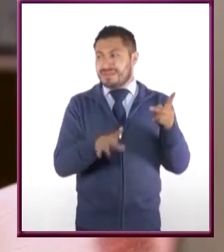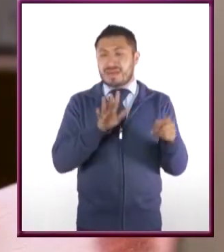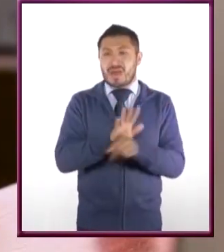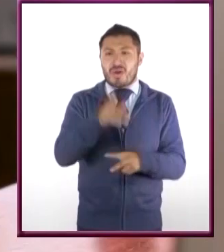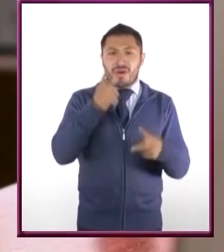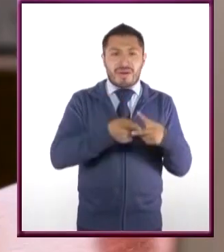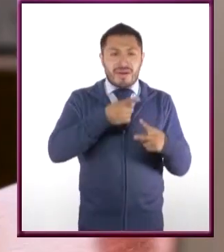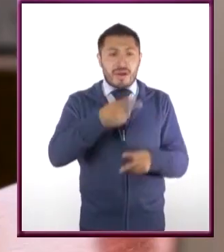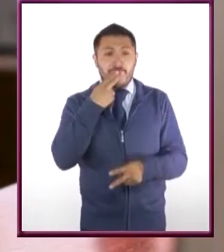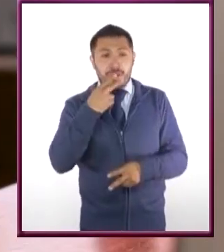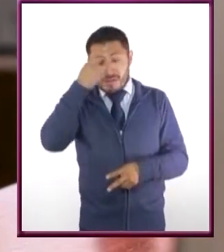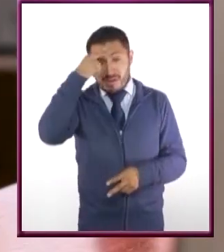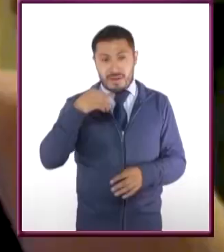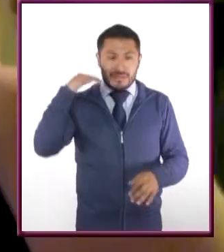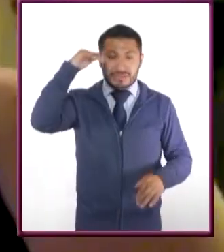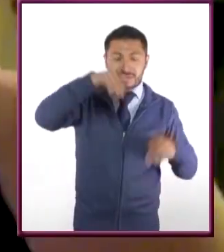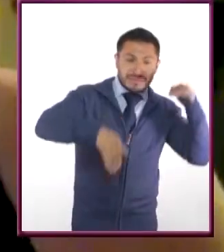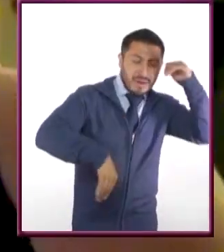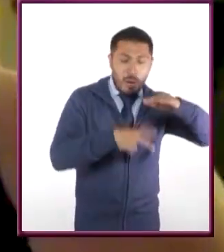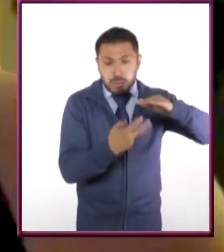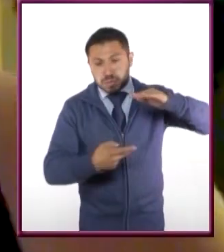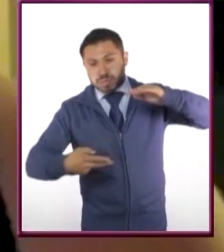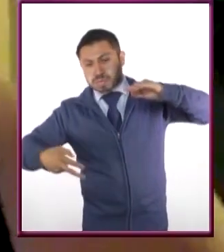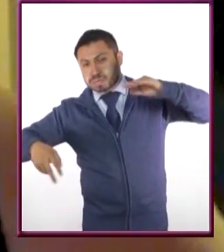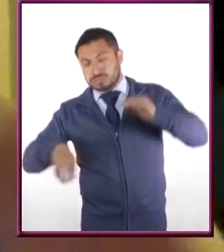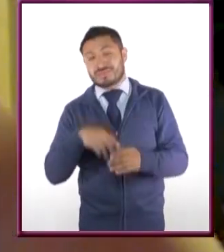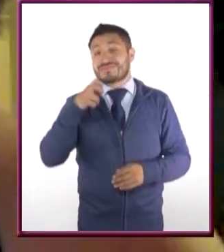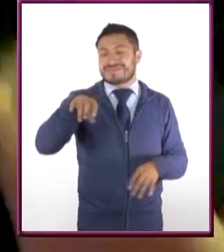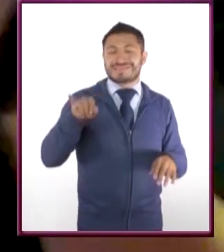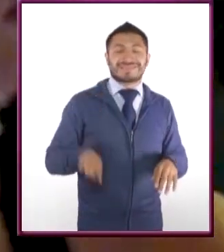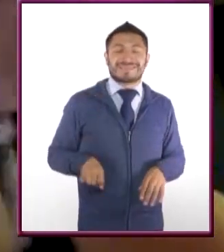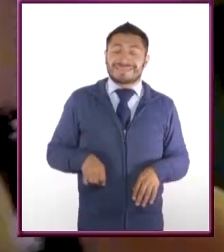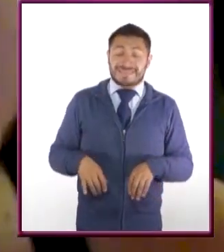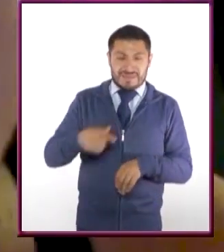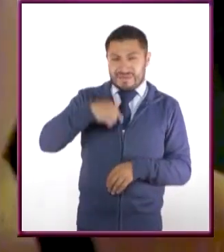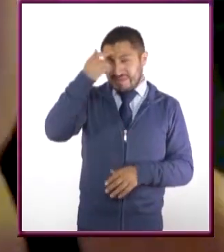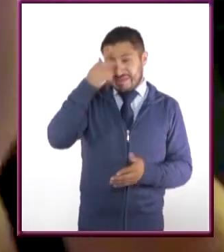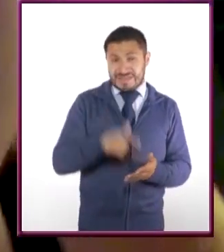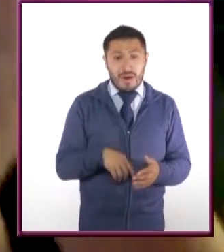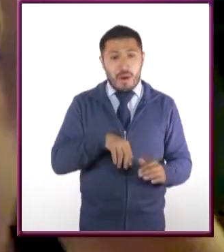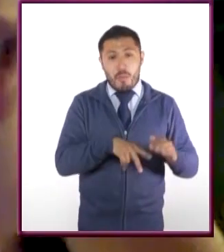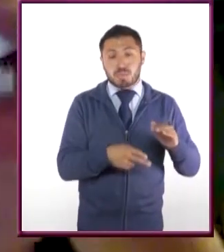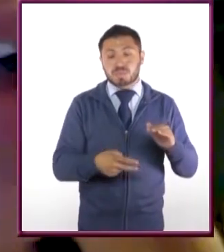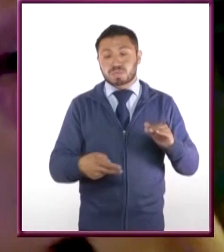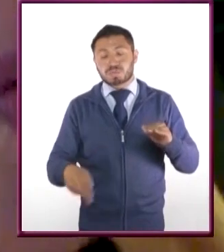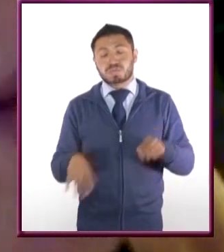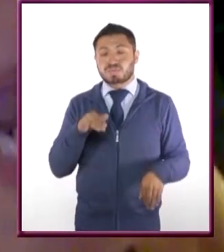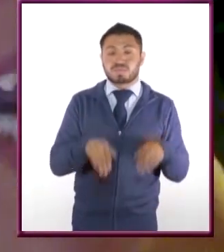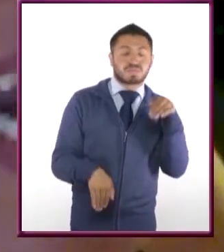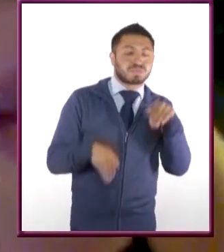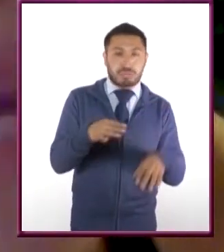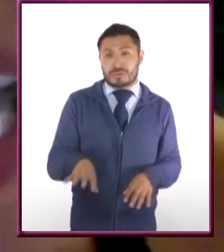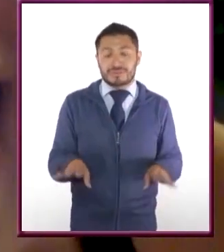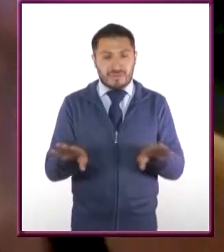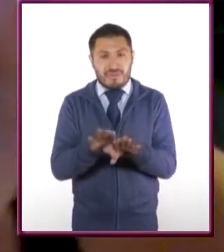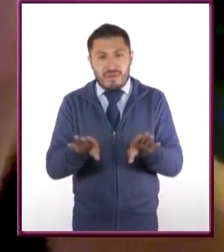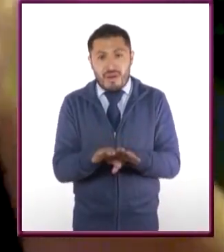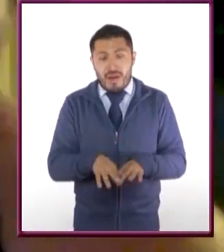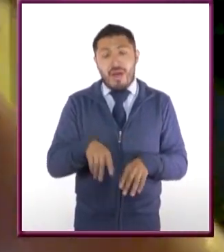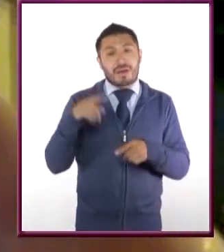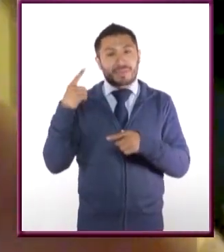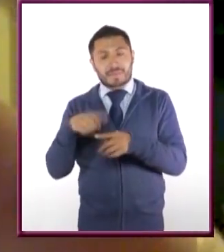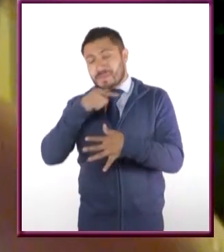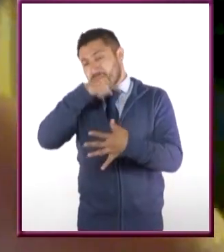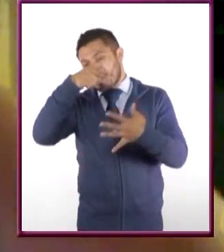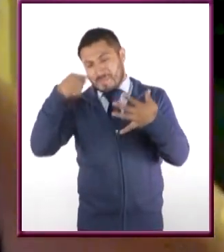matemáticas se utilizan para el buceo? Fíjate que es muy interesante porque considero que en el buceo se conjugan varias